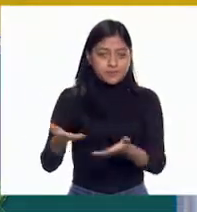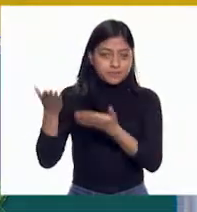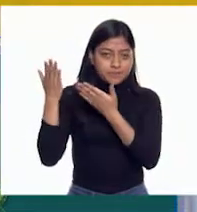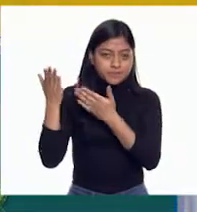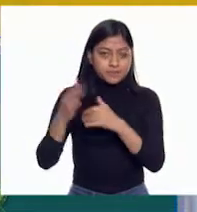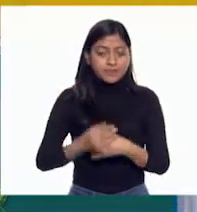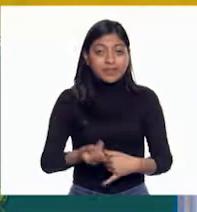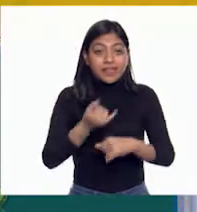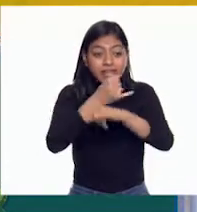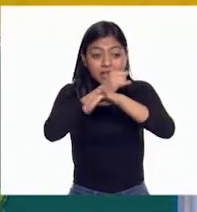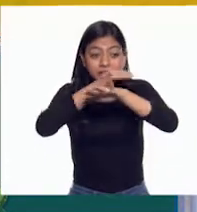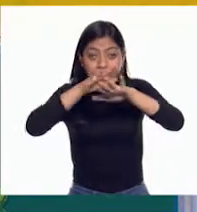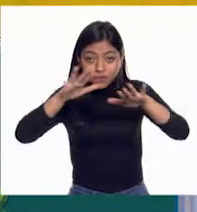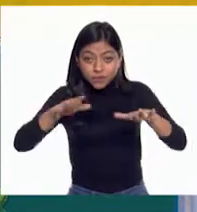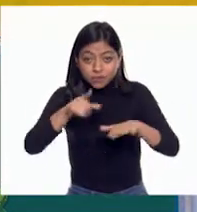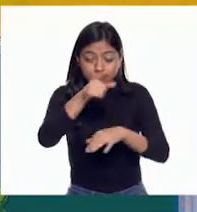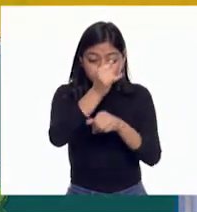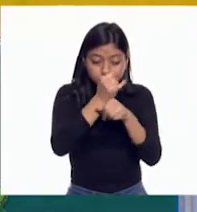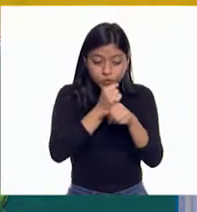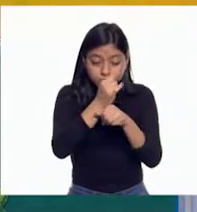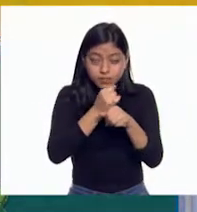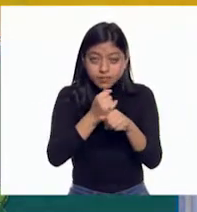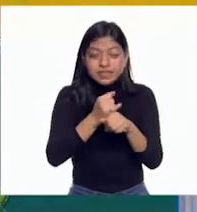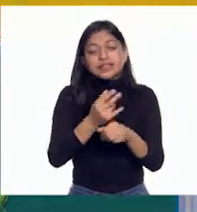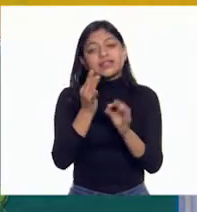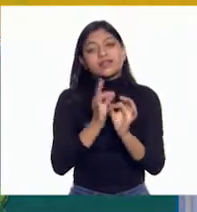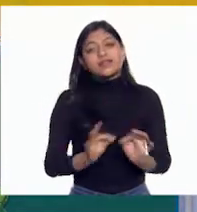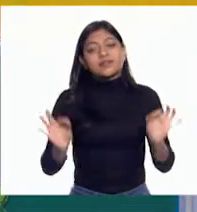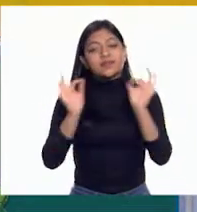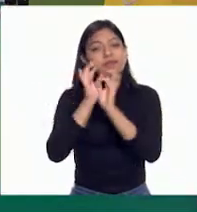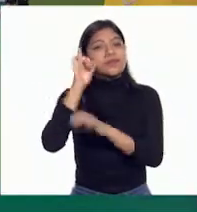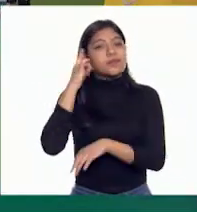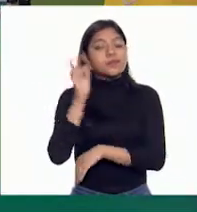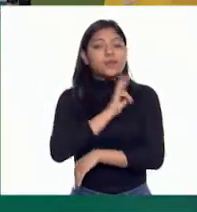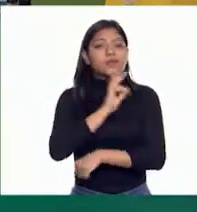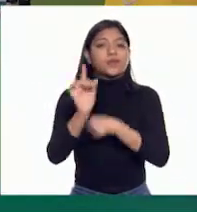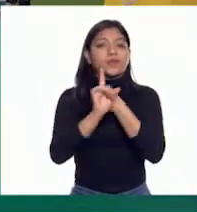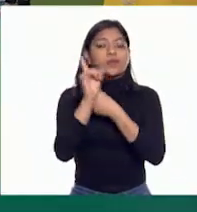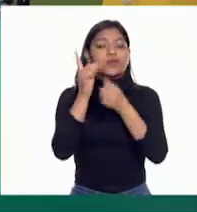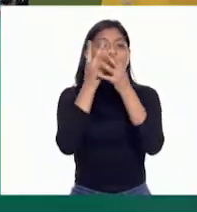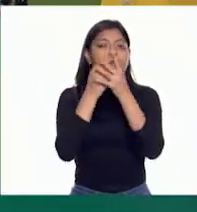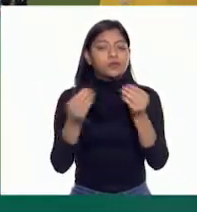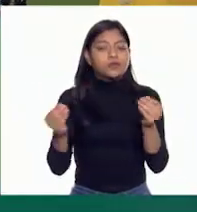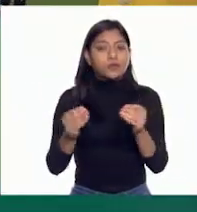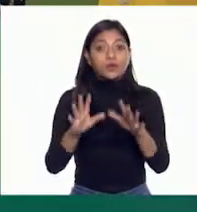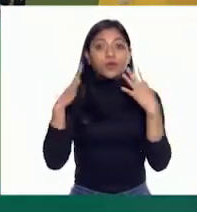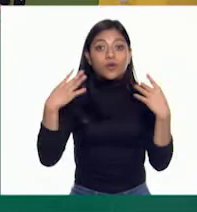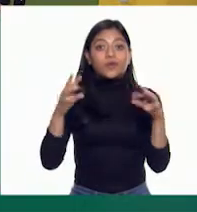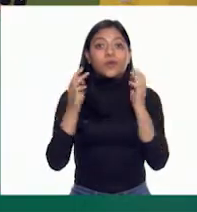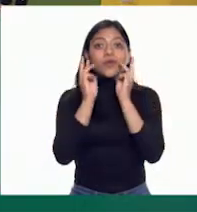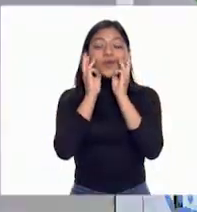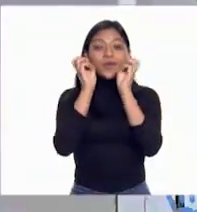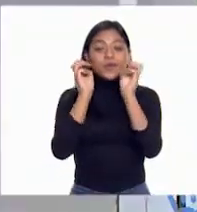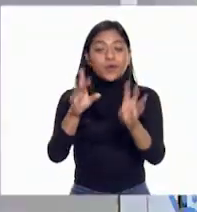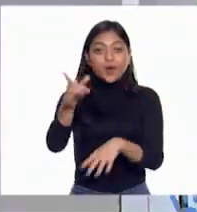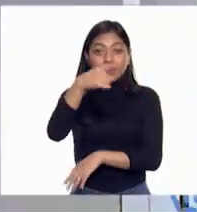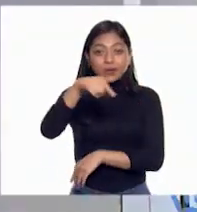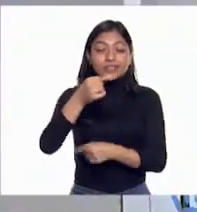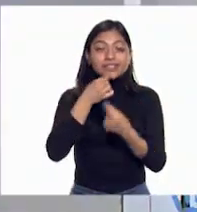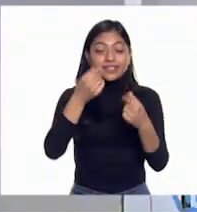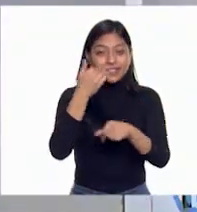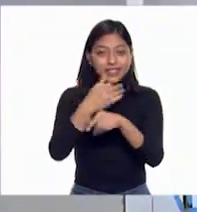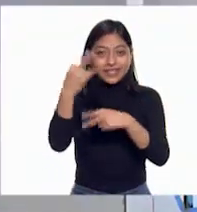La información es clave en la solución de los problemas. ¡Wow! Niñas y niños que nos